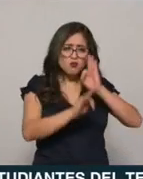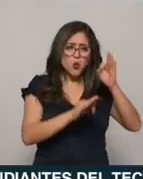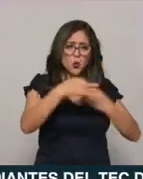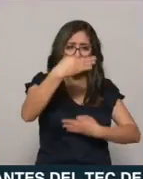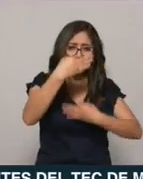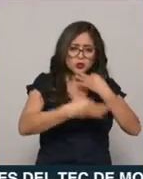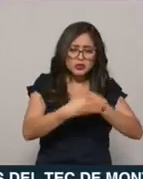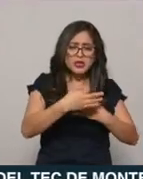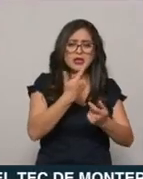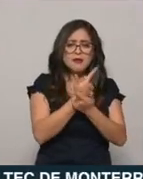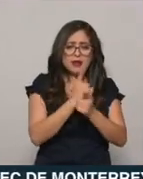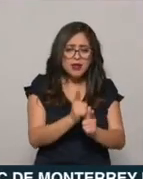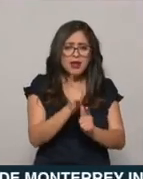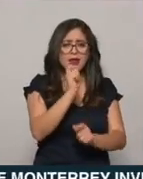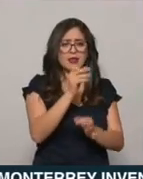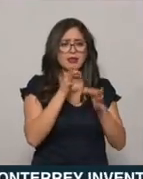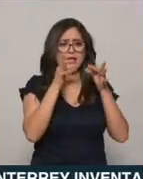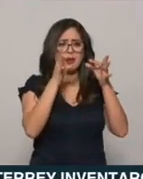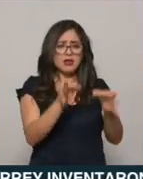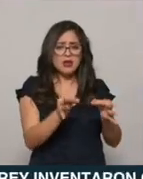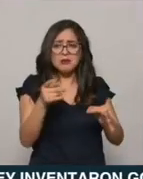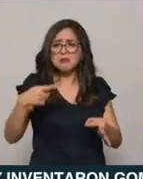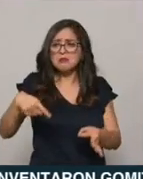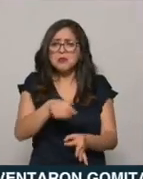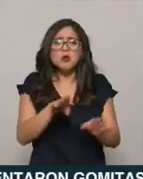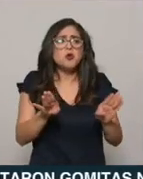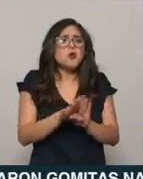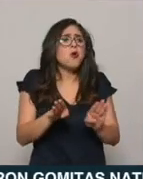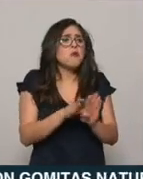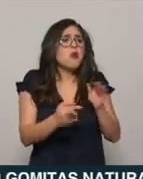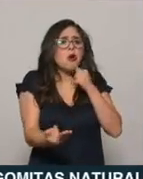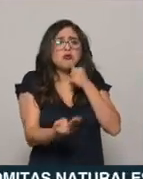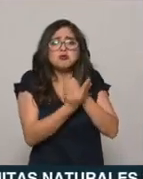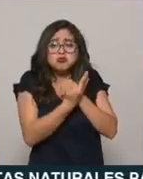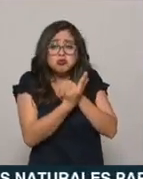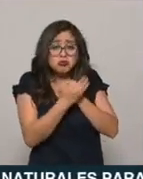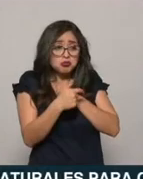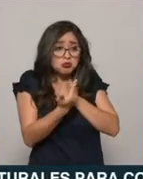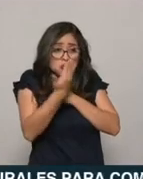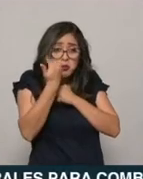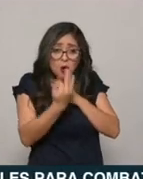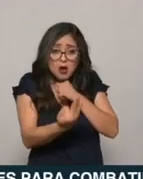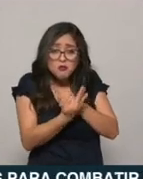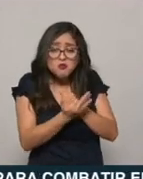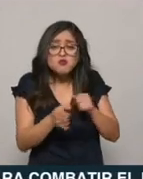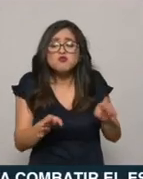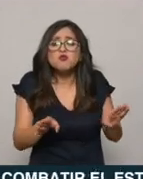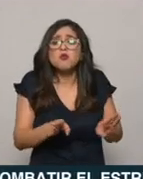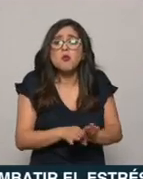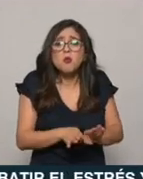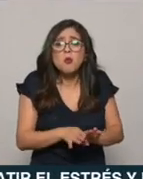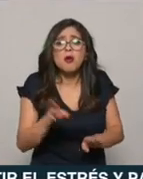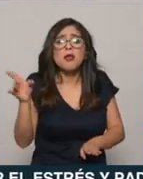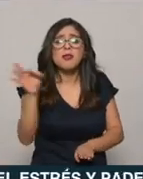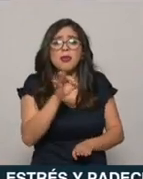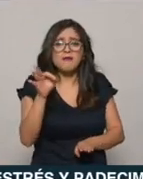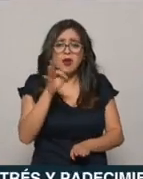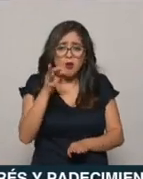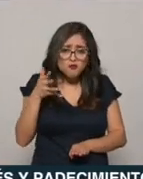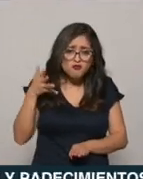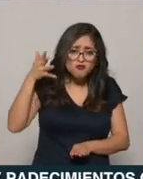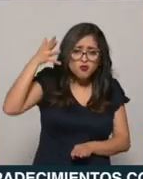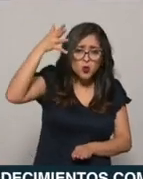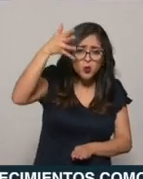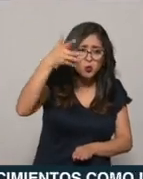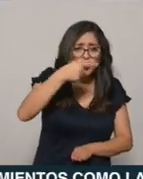pues no tienen las armas para defenderse ellos mismos. Y si ellos no la tienen, ¿cómo será entonces la forma